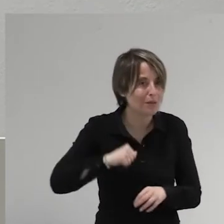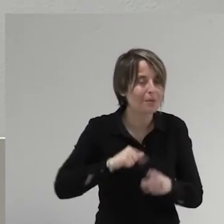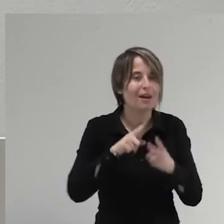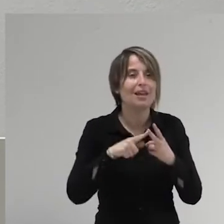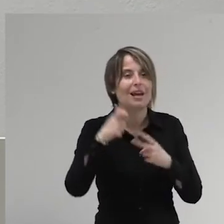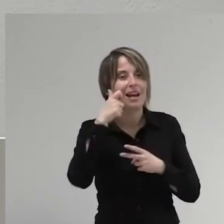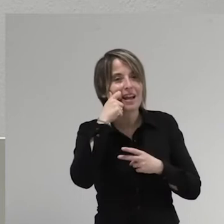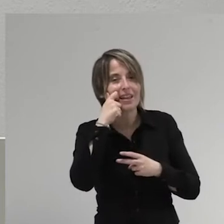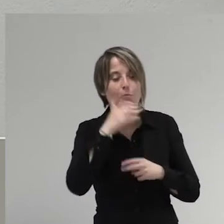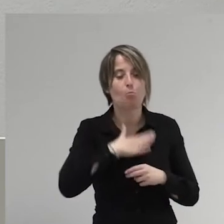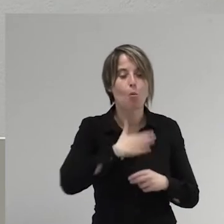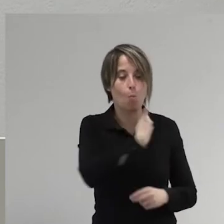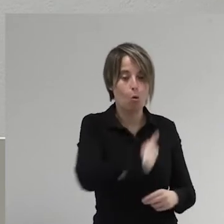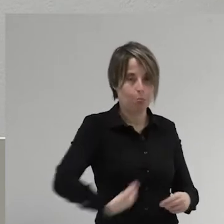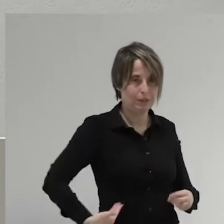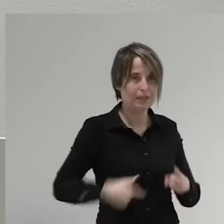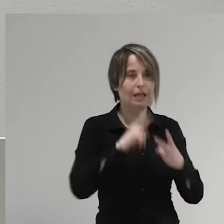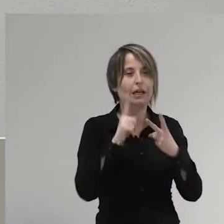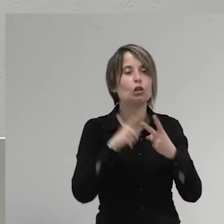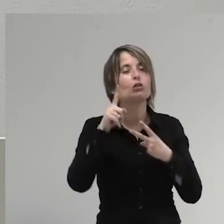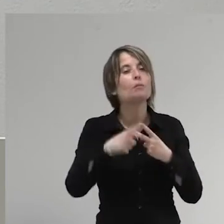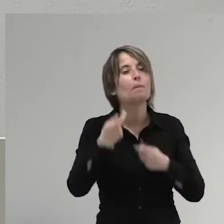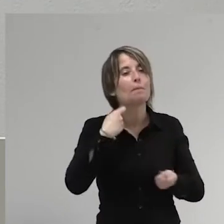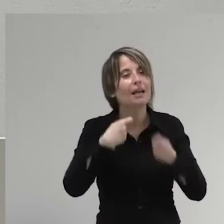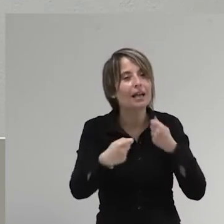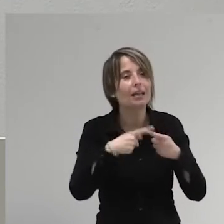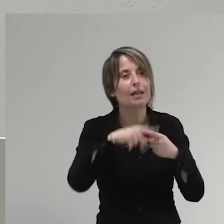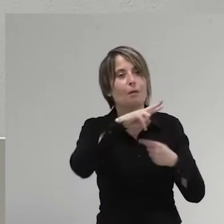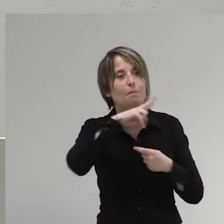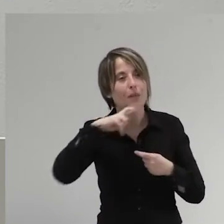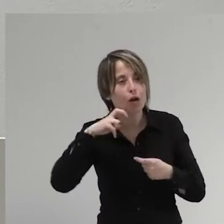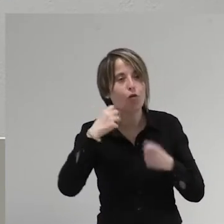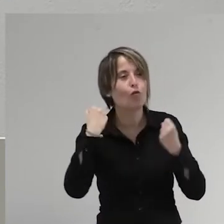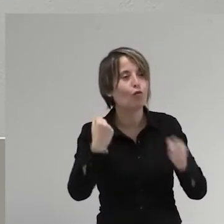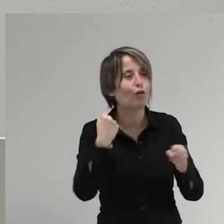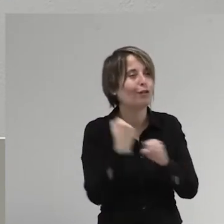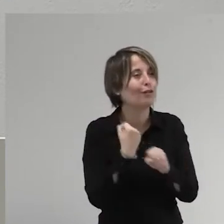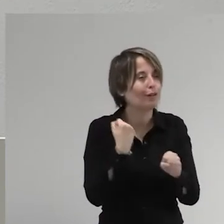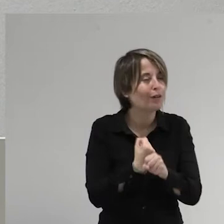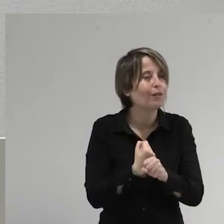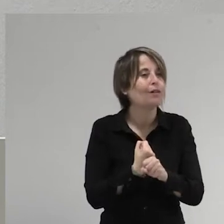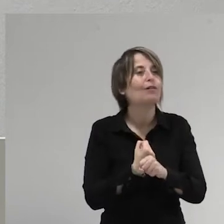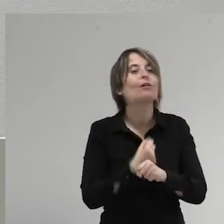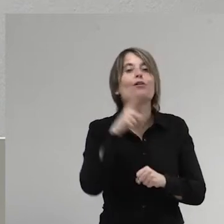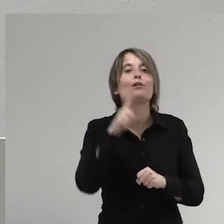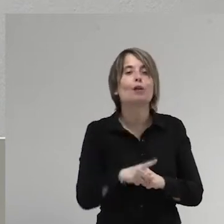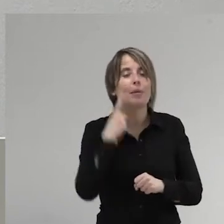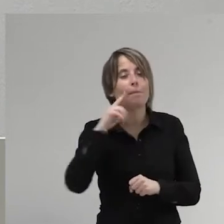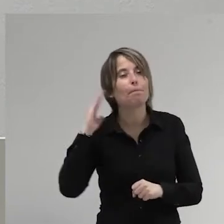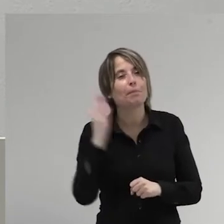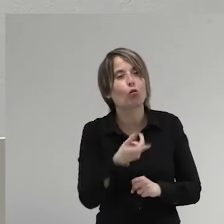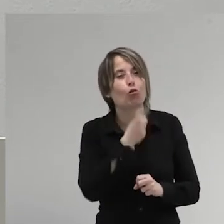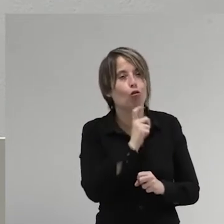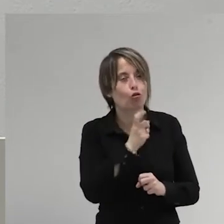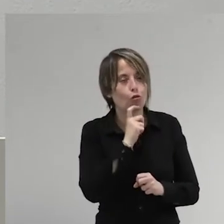idea del propietario, cómo opera en la mercancía, en el plusvalor, en la fuerza de trabajo, y cómo opera la criminalización, o sea, cómo